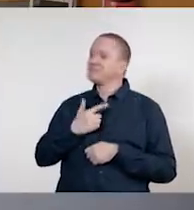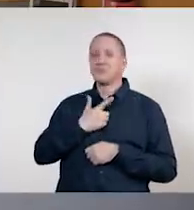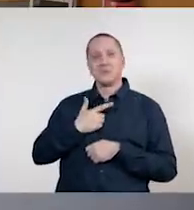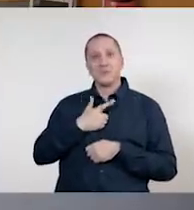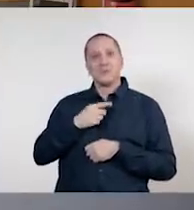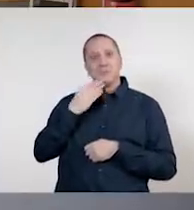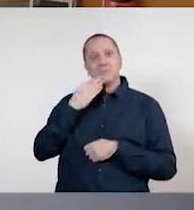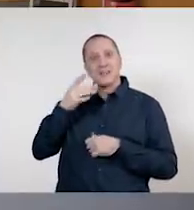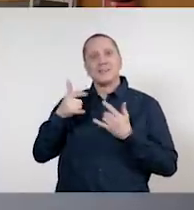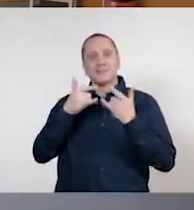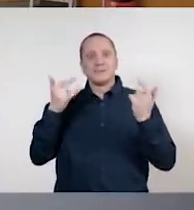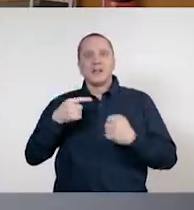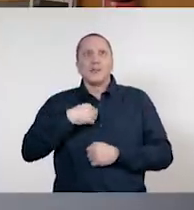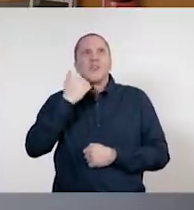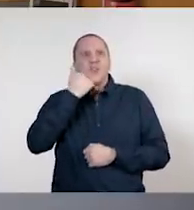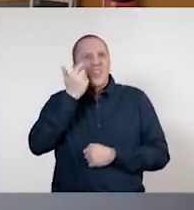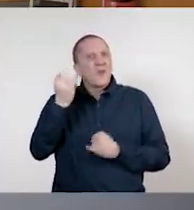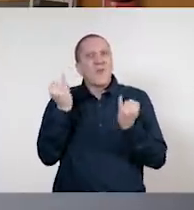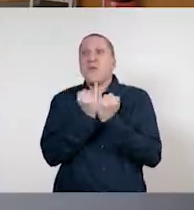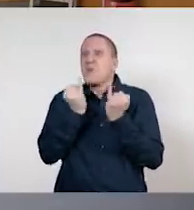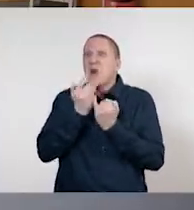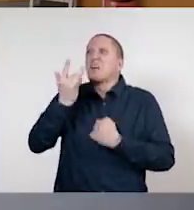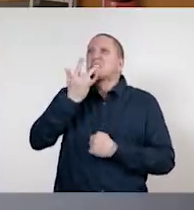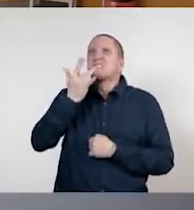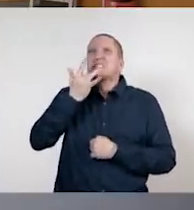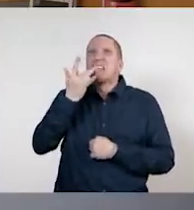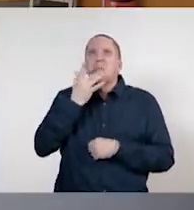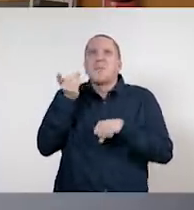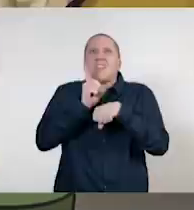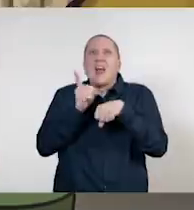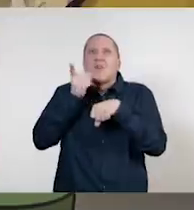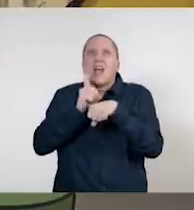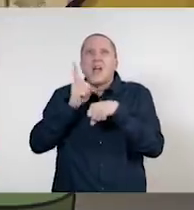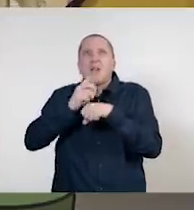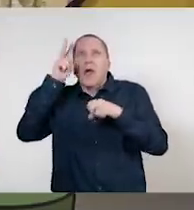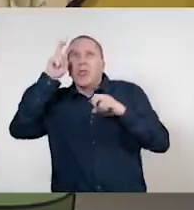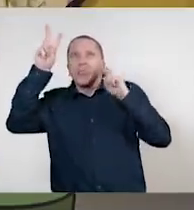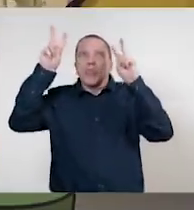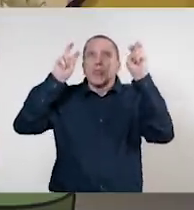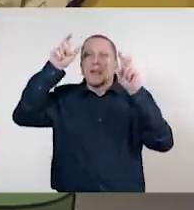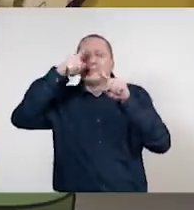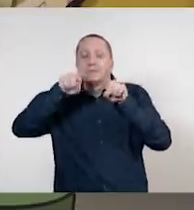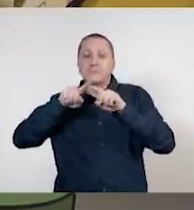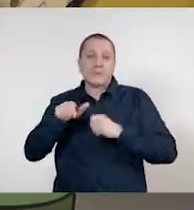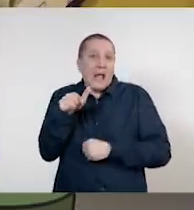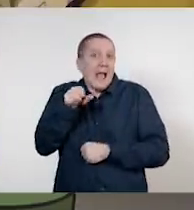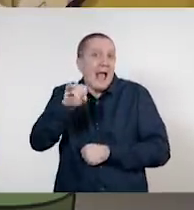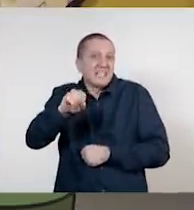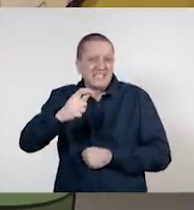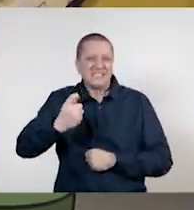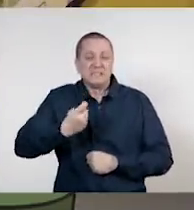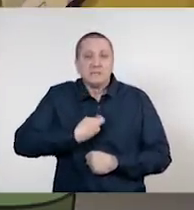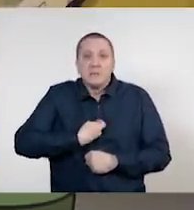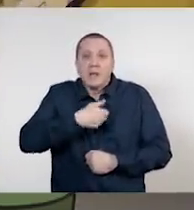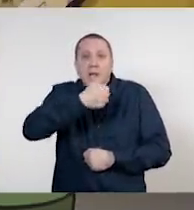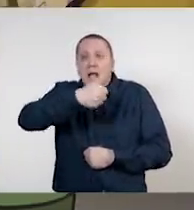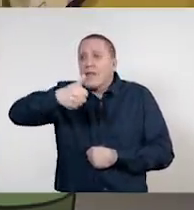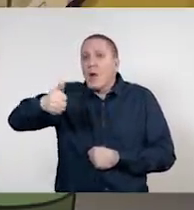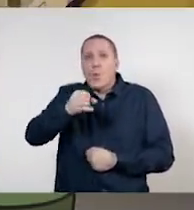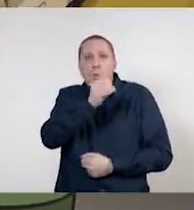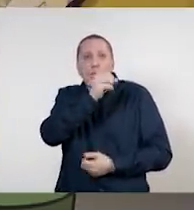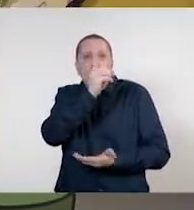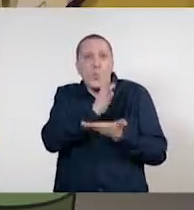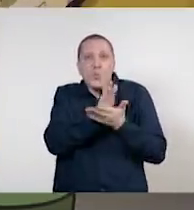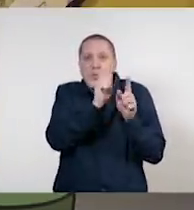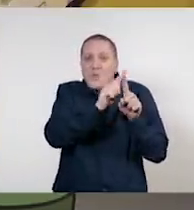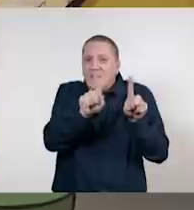ti, Coral? Me encantó este cuento. Yo quiero ser un sapo que sueñe todos los días con algo diferente. Es que de alguna manera sí es, ¿verdad? O sea, la identidad nos hace